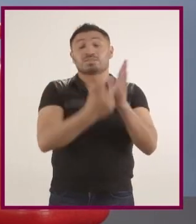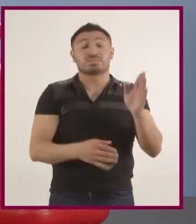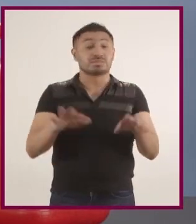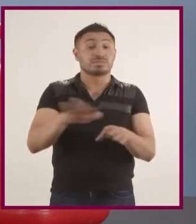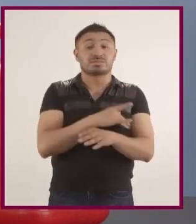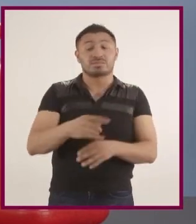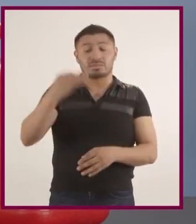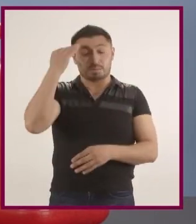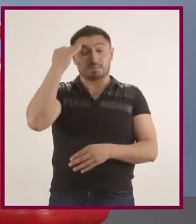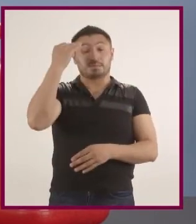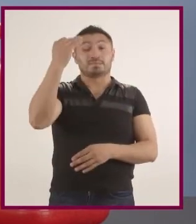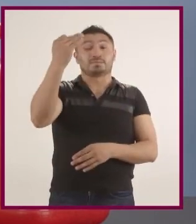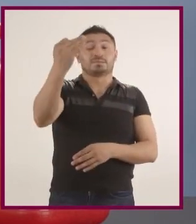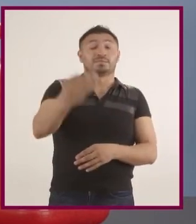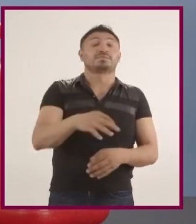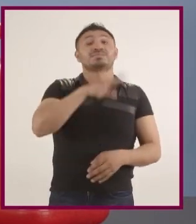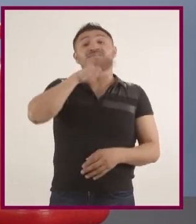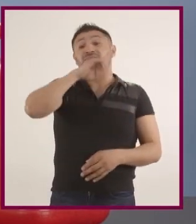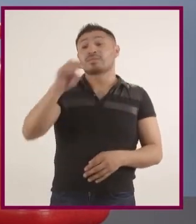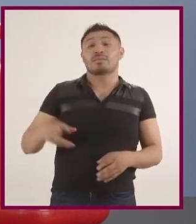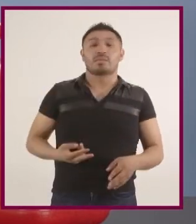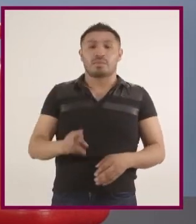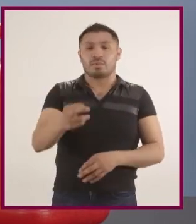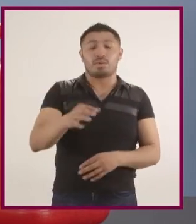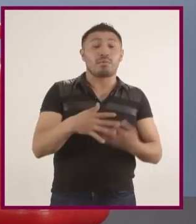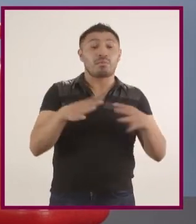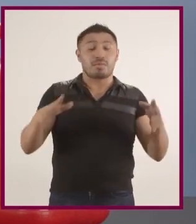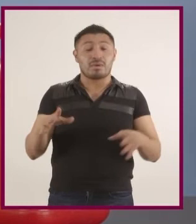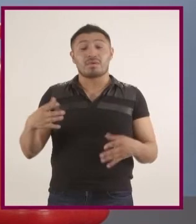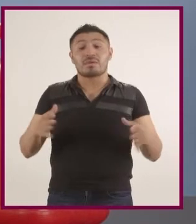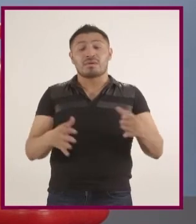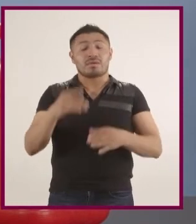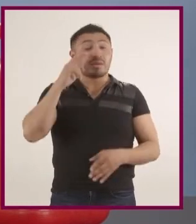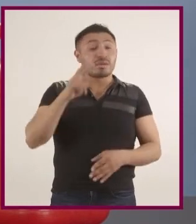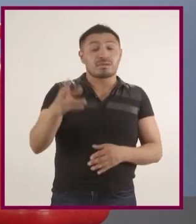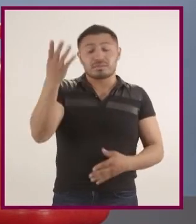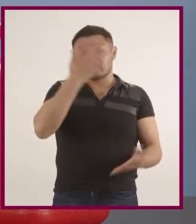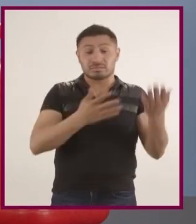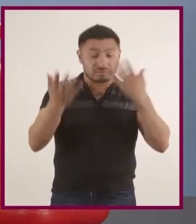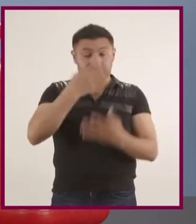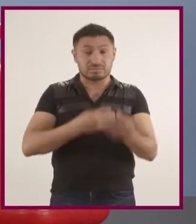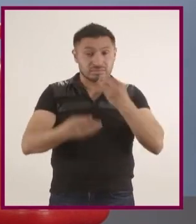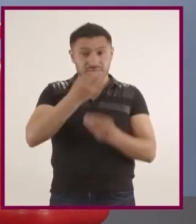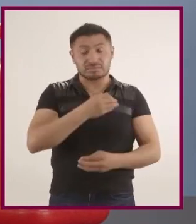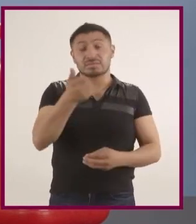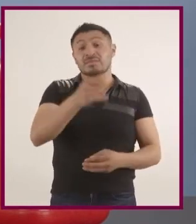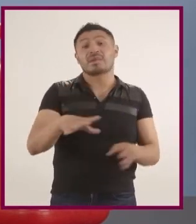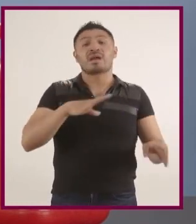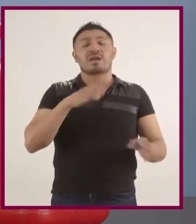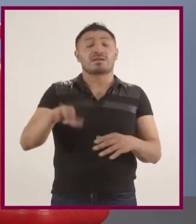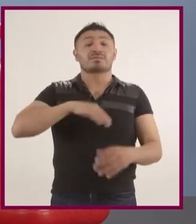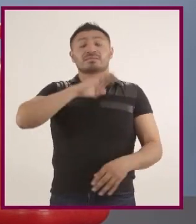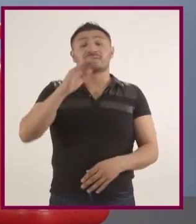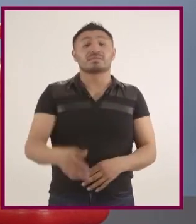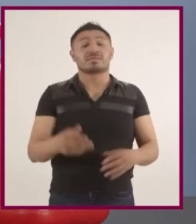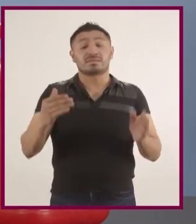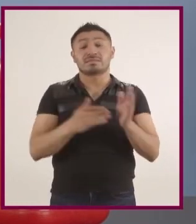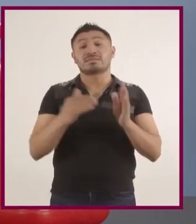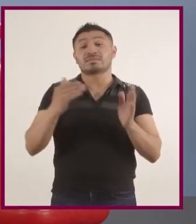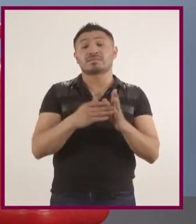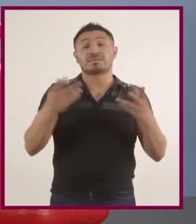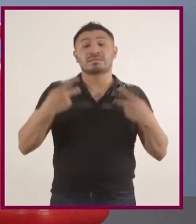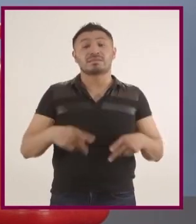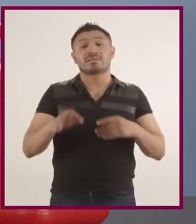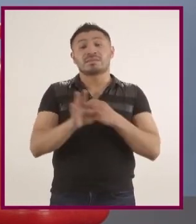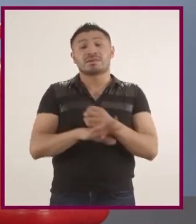muy lenta y terminan contaminando ríos y mares donde los peces los confunden con comida y de esta forma acaba matando miles de animales por la cadena